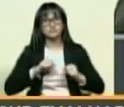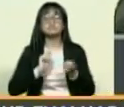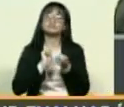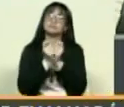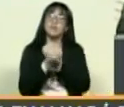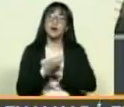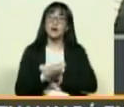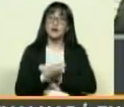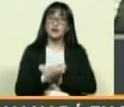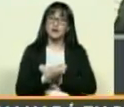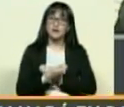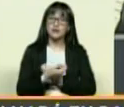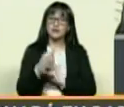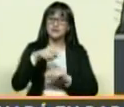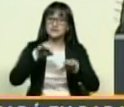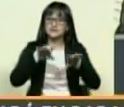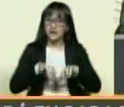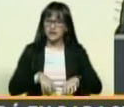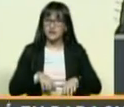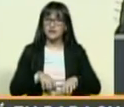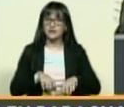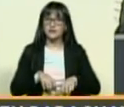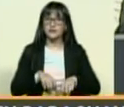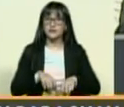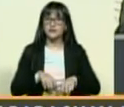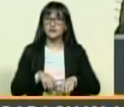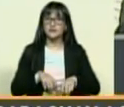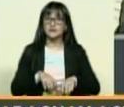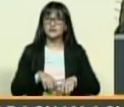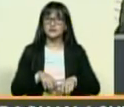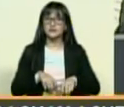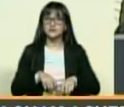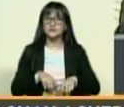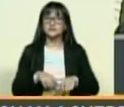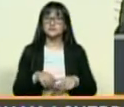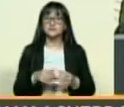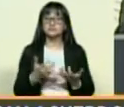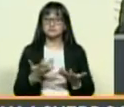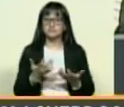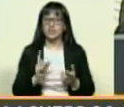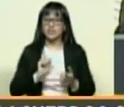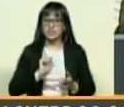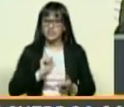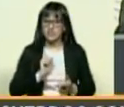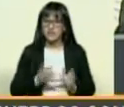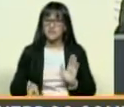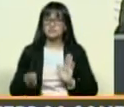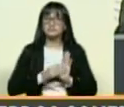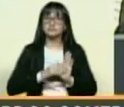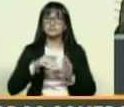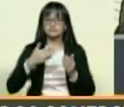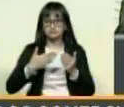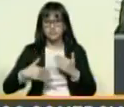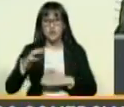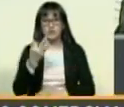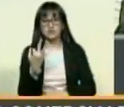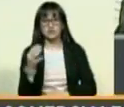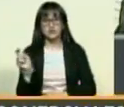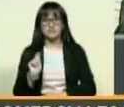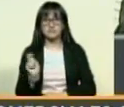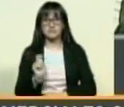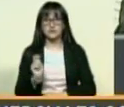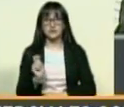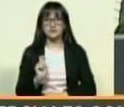reestructuración, y por eso la Secretaría General está, bueno, dedicada. Los próximos 3 meses